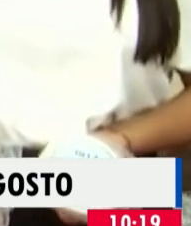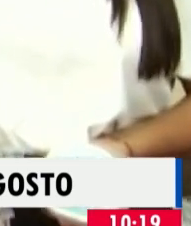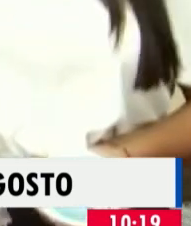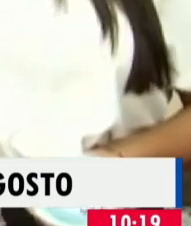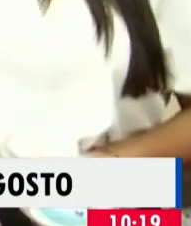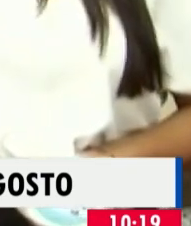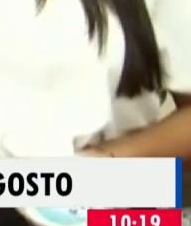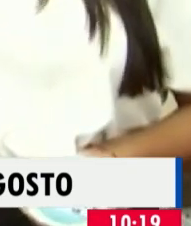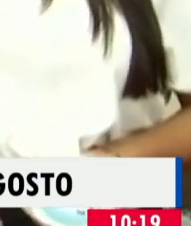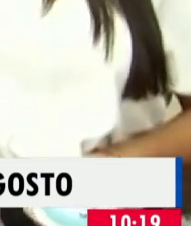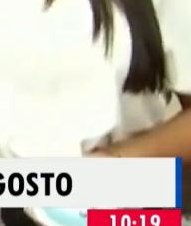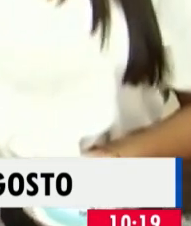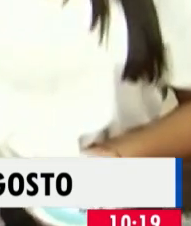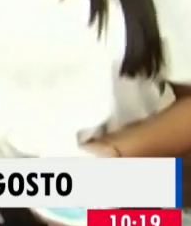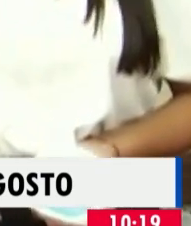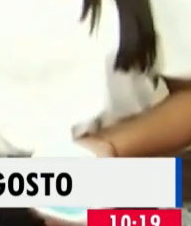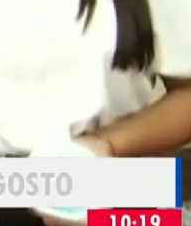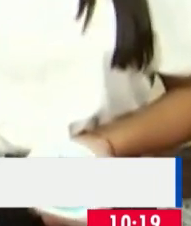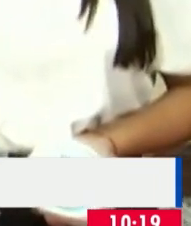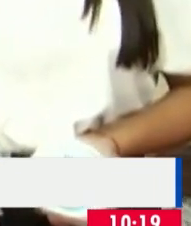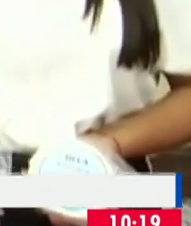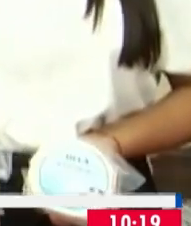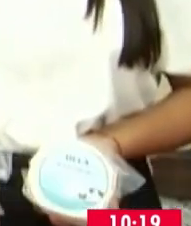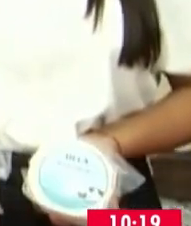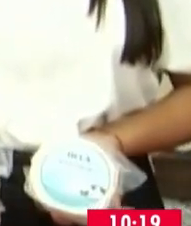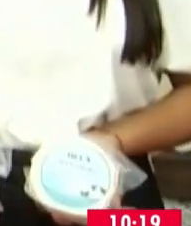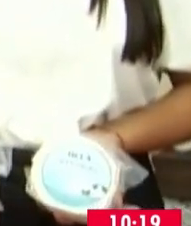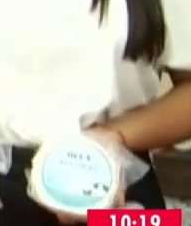del salón del queso peruano aquí en Lima adelante con ustedes